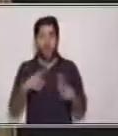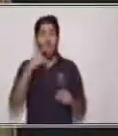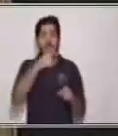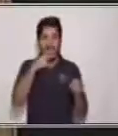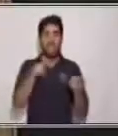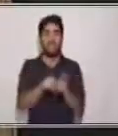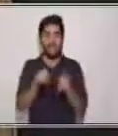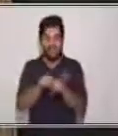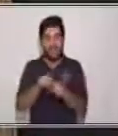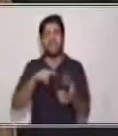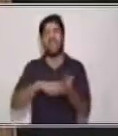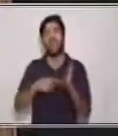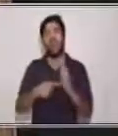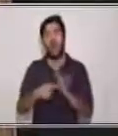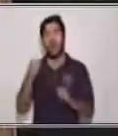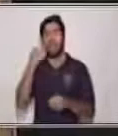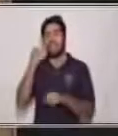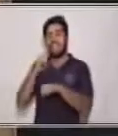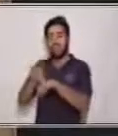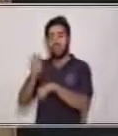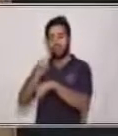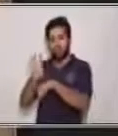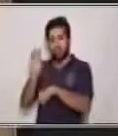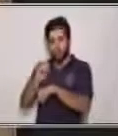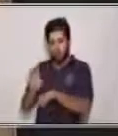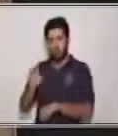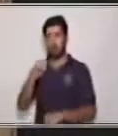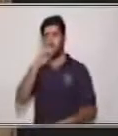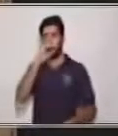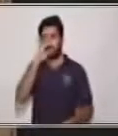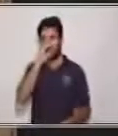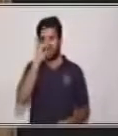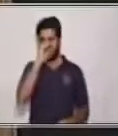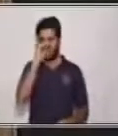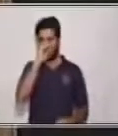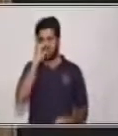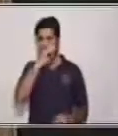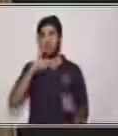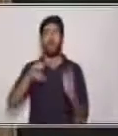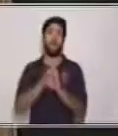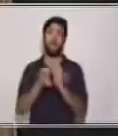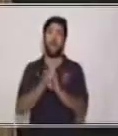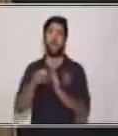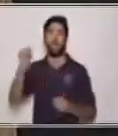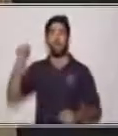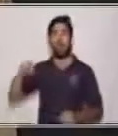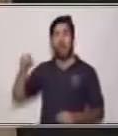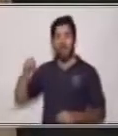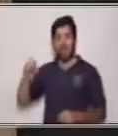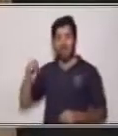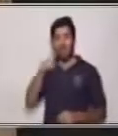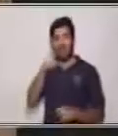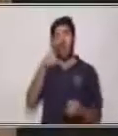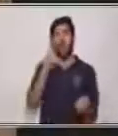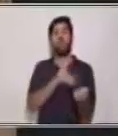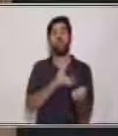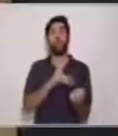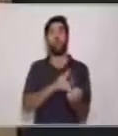hoy, que habla de la receta, pero en nuestro país también le conocemos a la prescripción médica, le damos